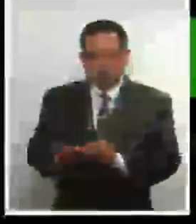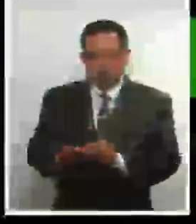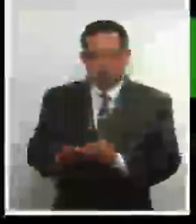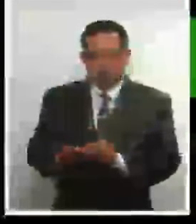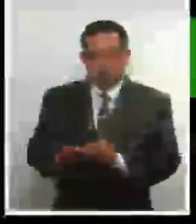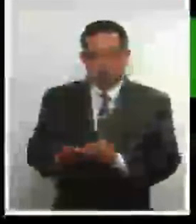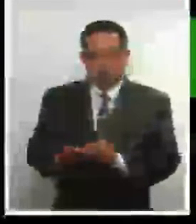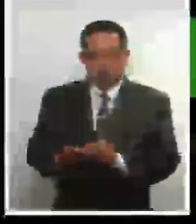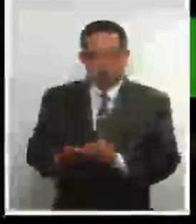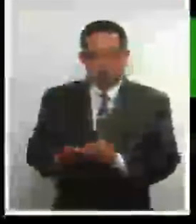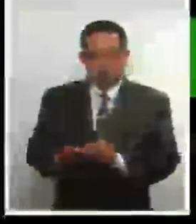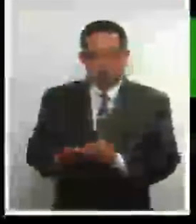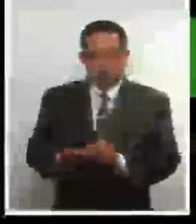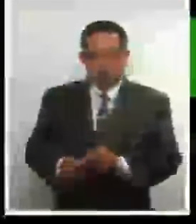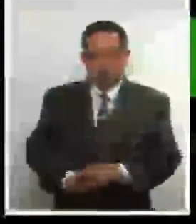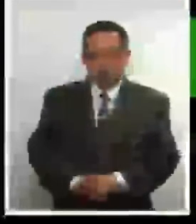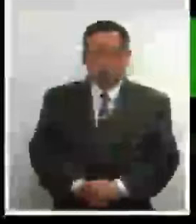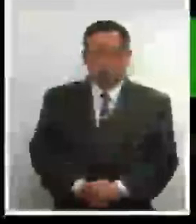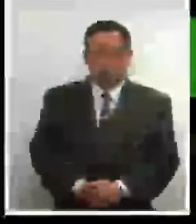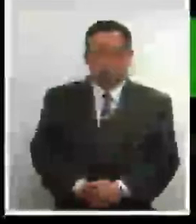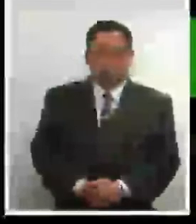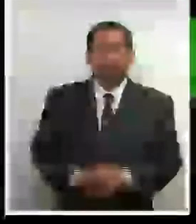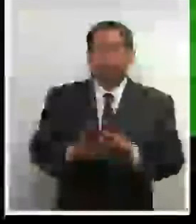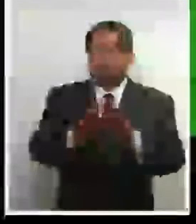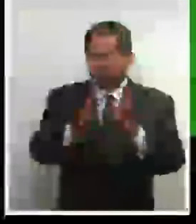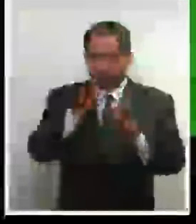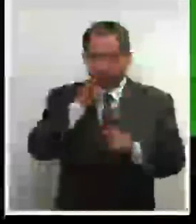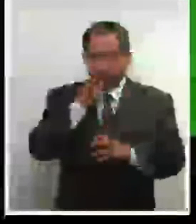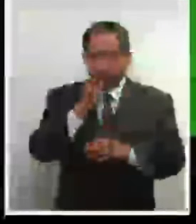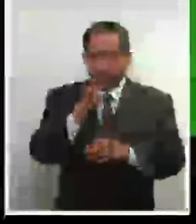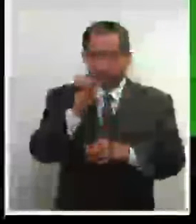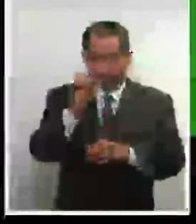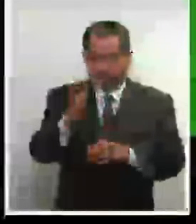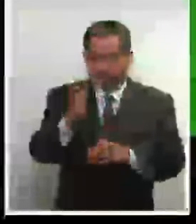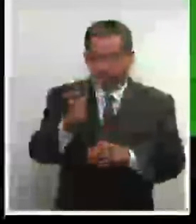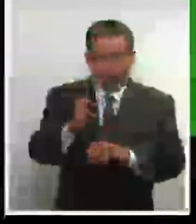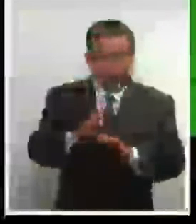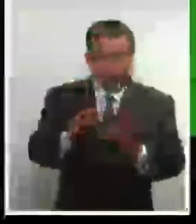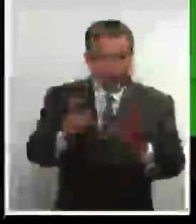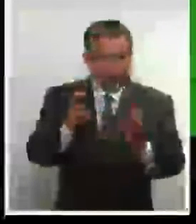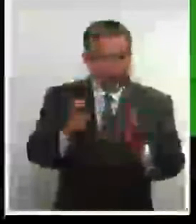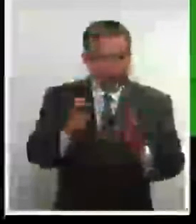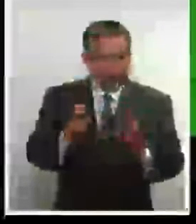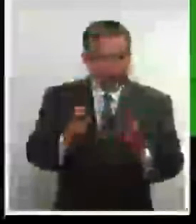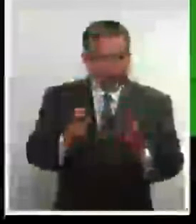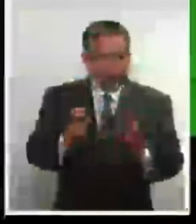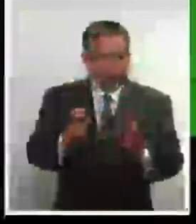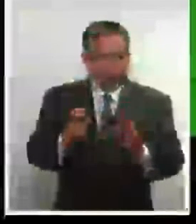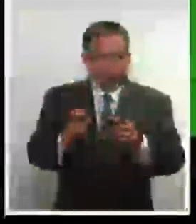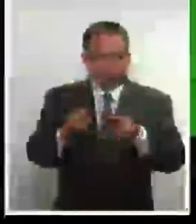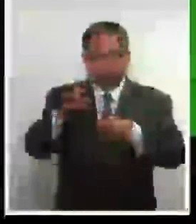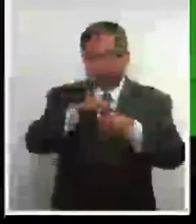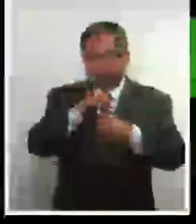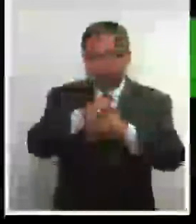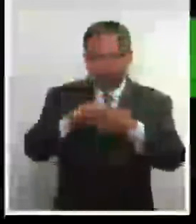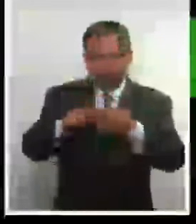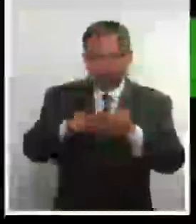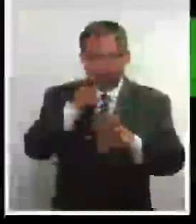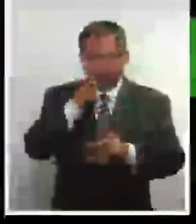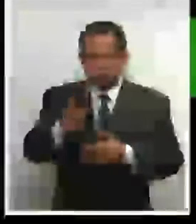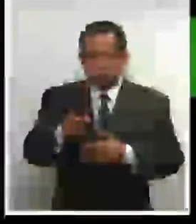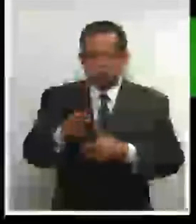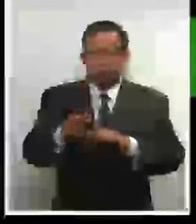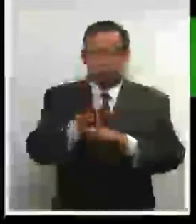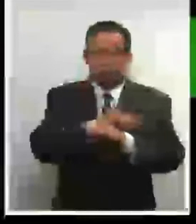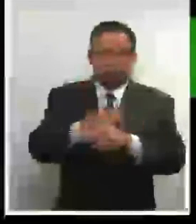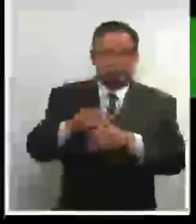Sí. Está bien, ahí ahora sí está bien el cabezal de la votación, porque se